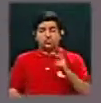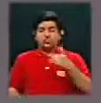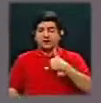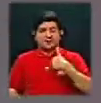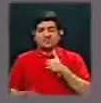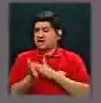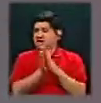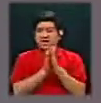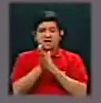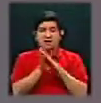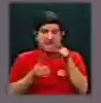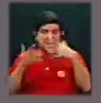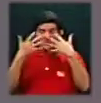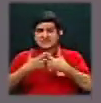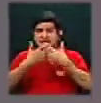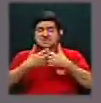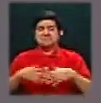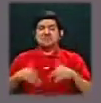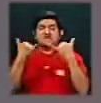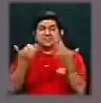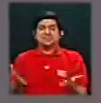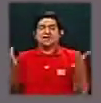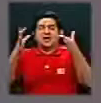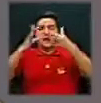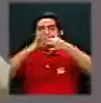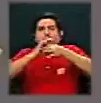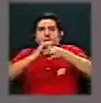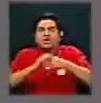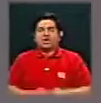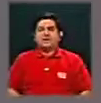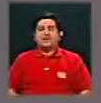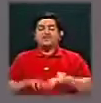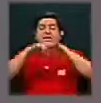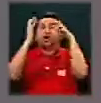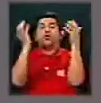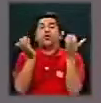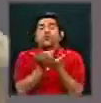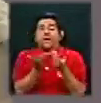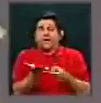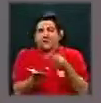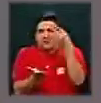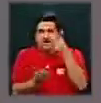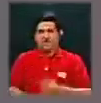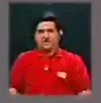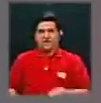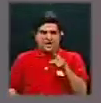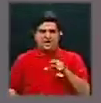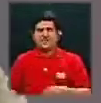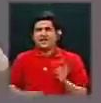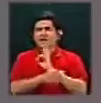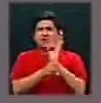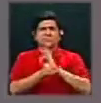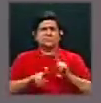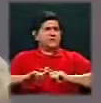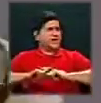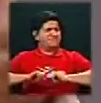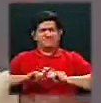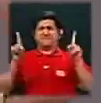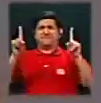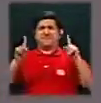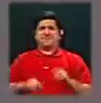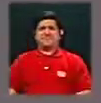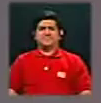porque son empresas claramente integradas, como le decía antes, en cadenas globales de valor, que son cadenas que funcionan de una manera completamente externa.